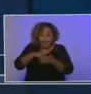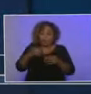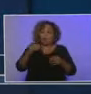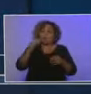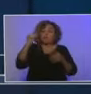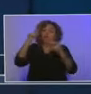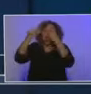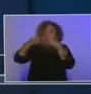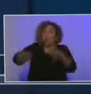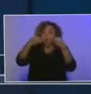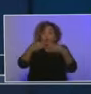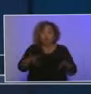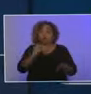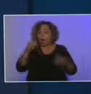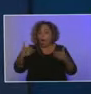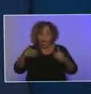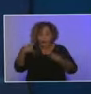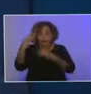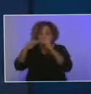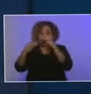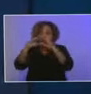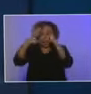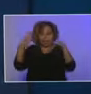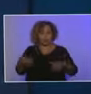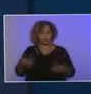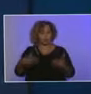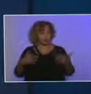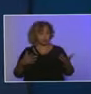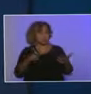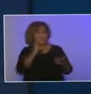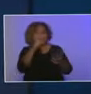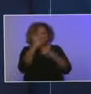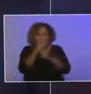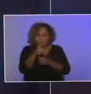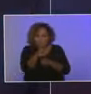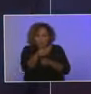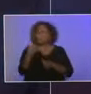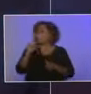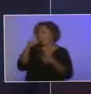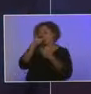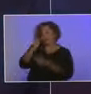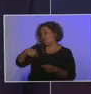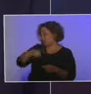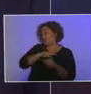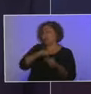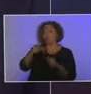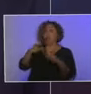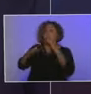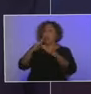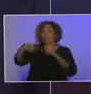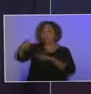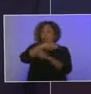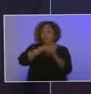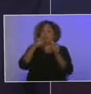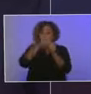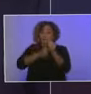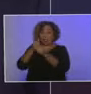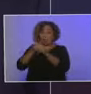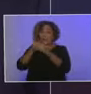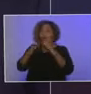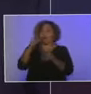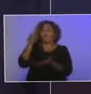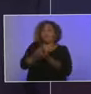más no se le han arreglado sus casas? ¿Quién confía en los municipios? Pues mira, la realidad es que no hay una confianza real en los municipios y cada uno de los municipios